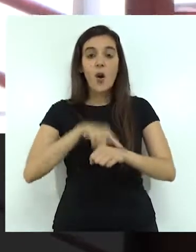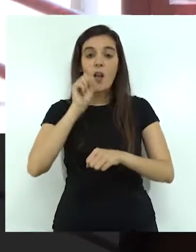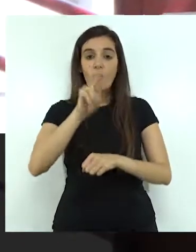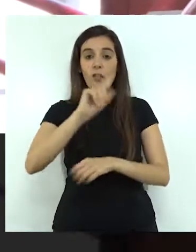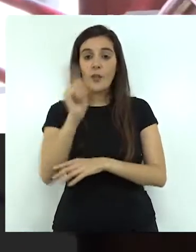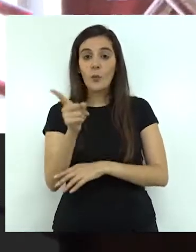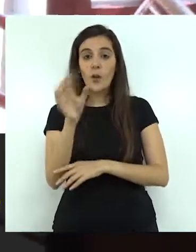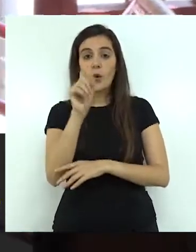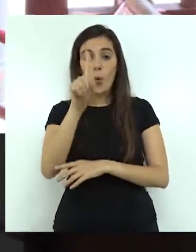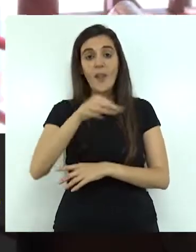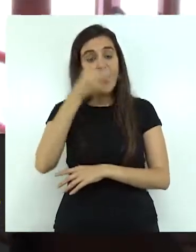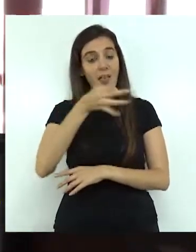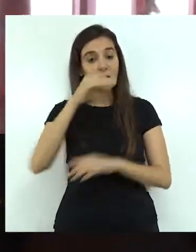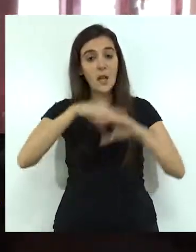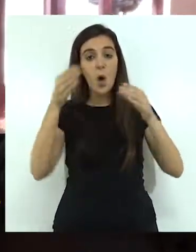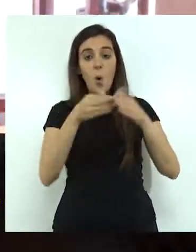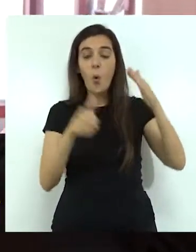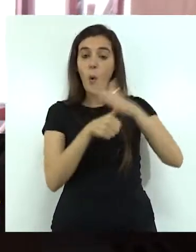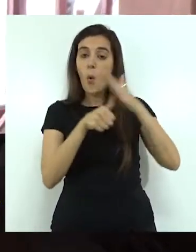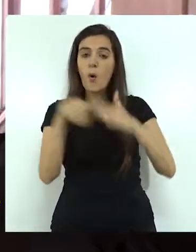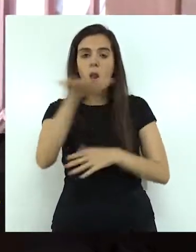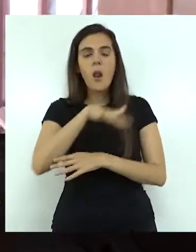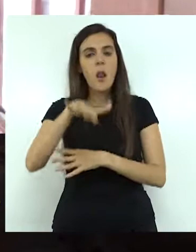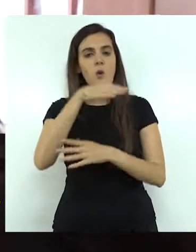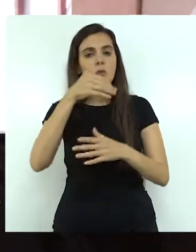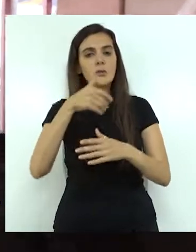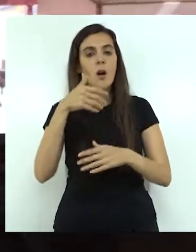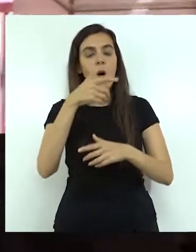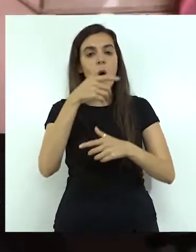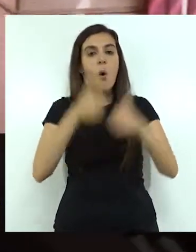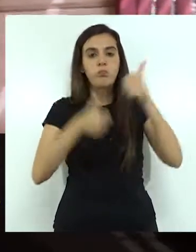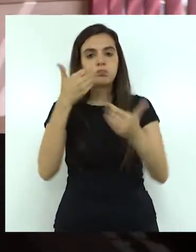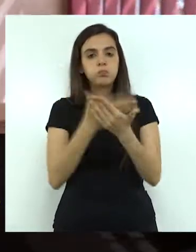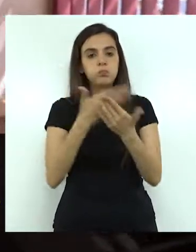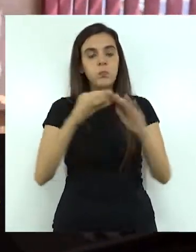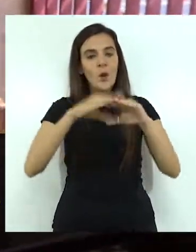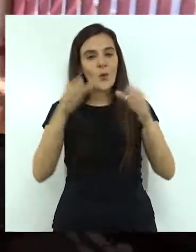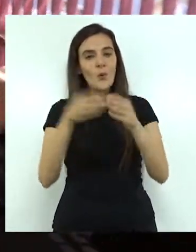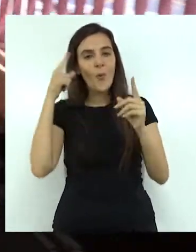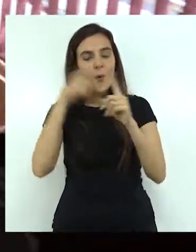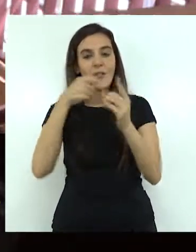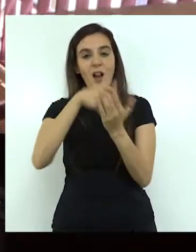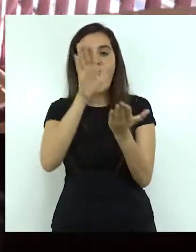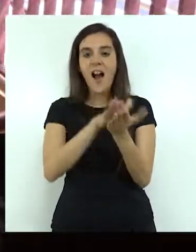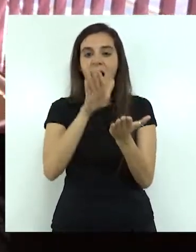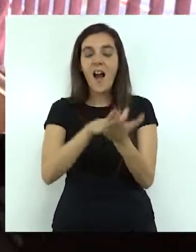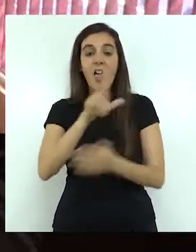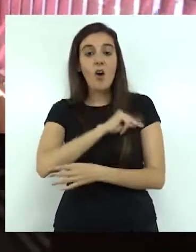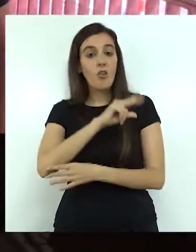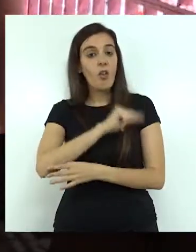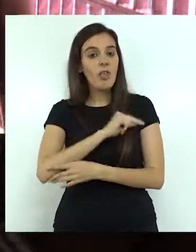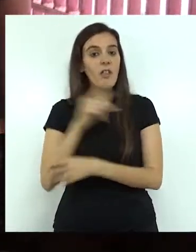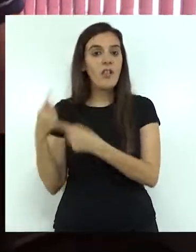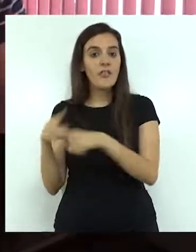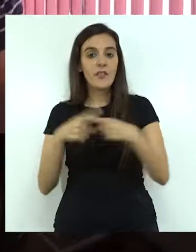junta electoral de zona había convocado a los partidos políticos para retirar las actas de concejales de las diferentes formaciones el